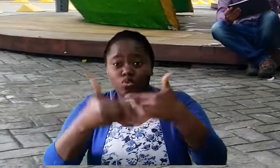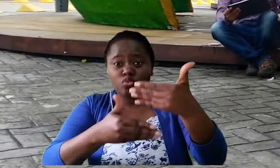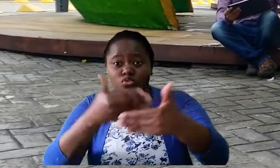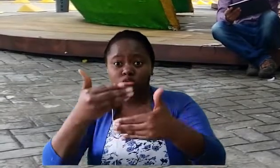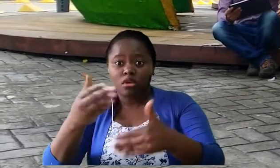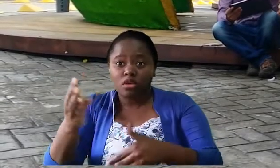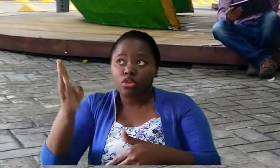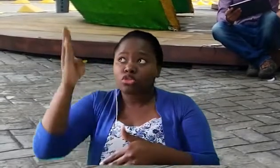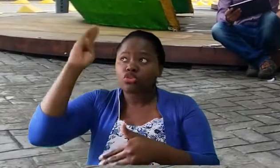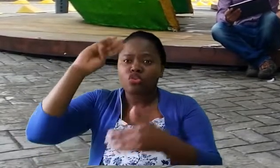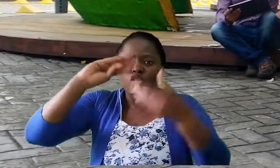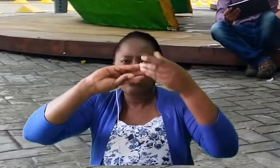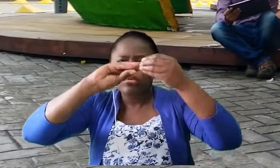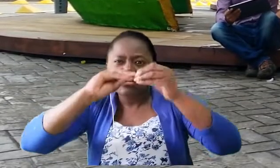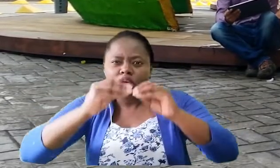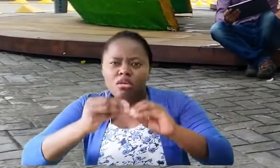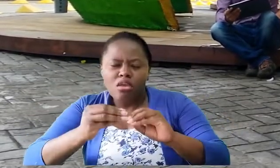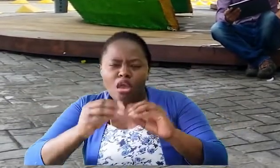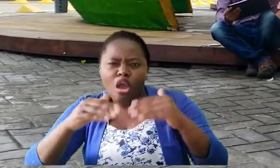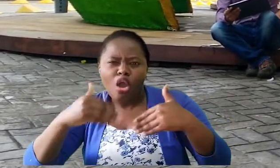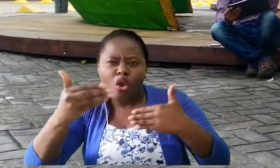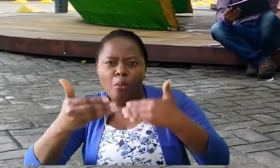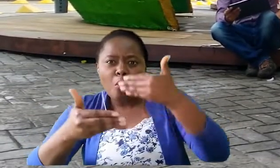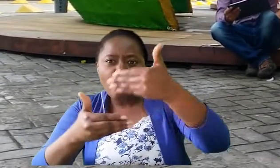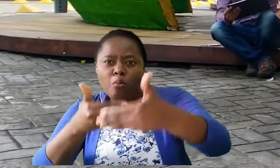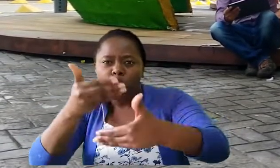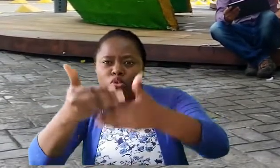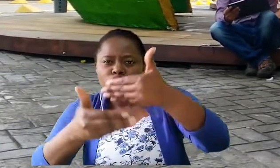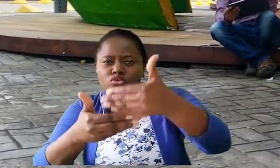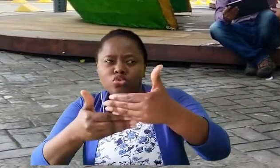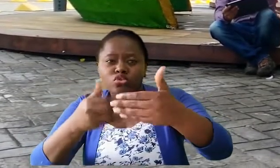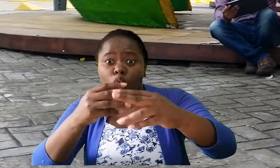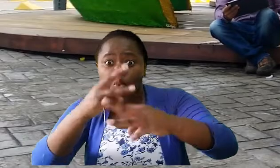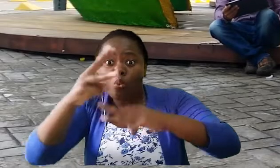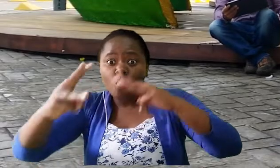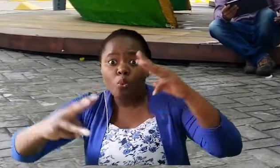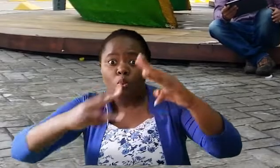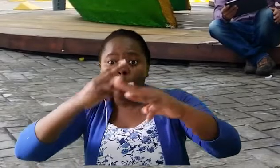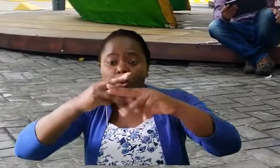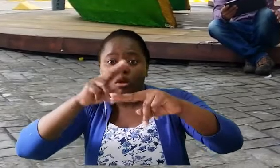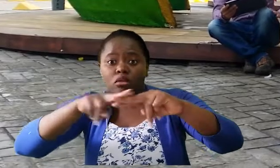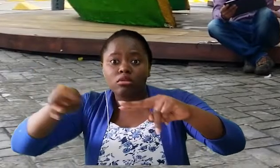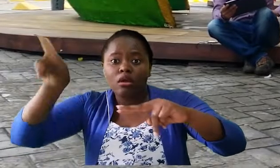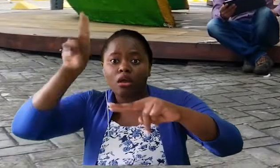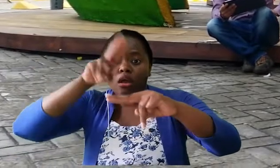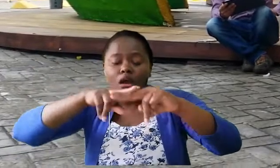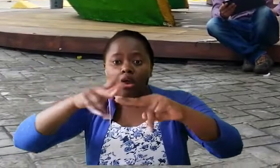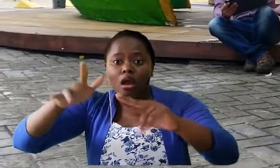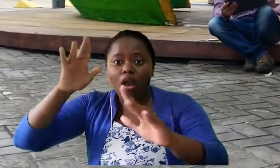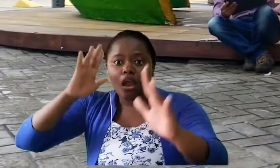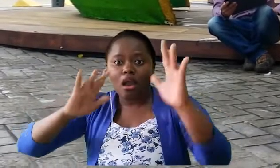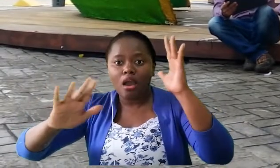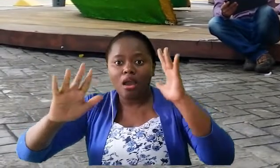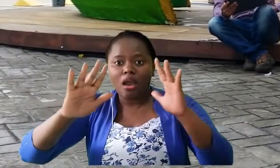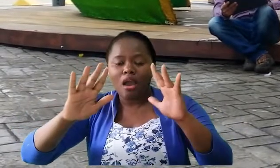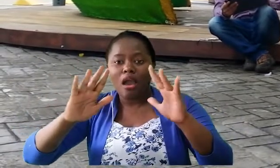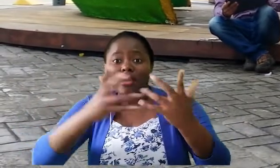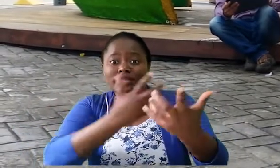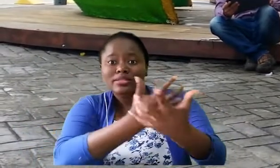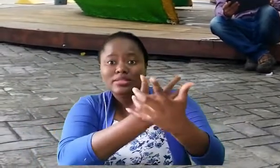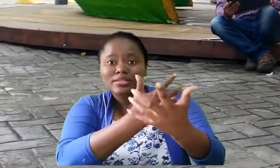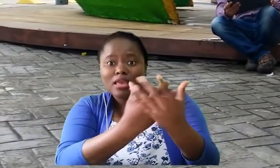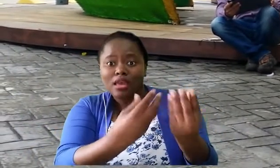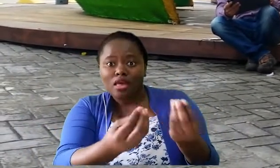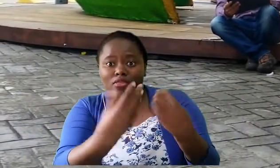los procesos del mundo natural que la ciencia nos revela. El azar es el radar de Dios